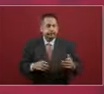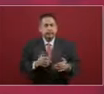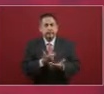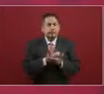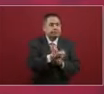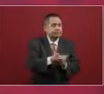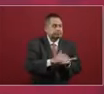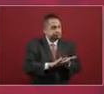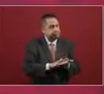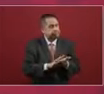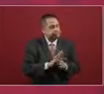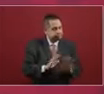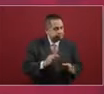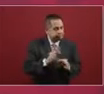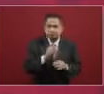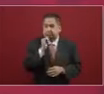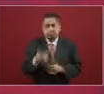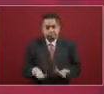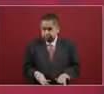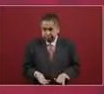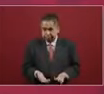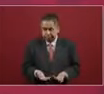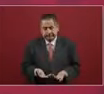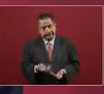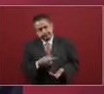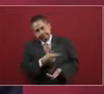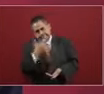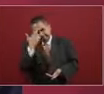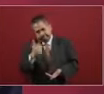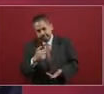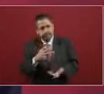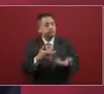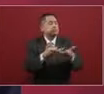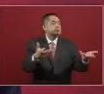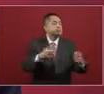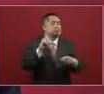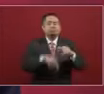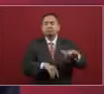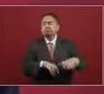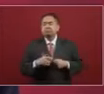indemnizó, no se les pagó por sus tierras.